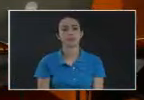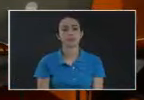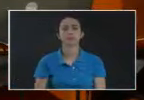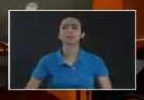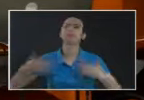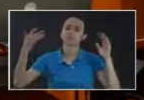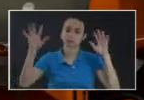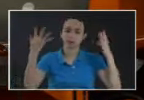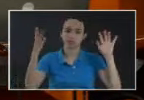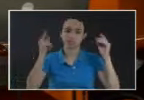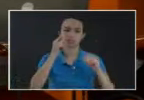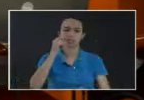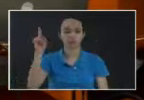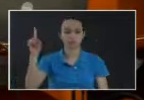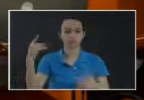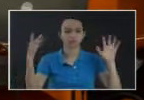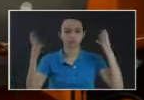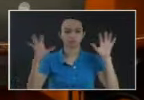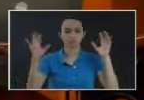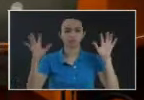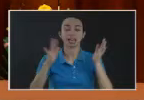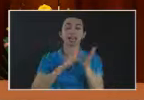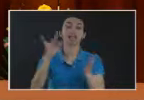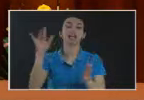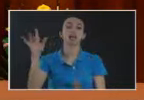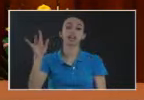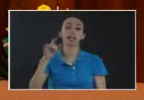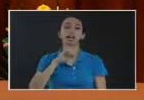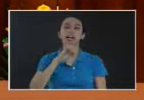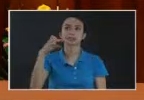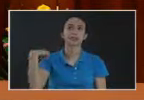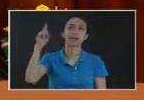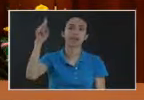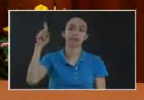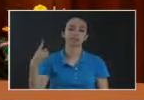Dale un aplauso al Señor. La gloria es para Él.